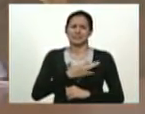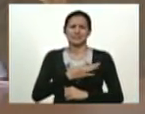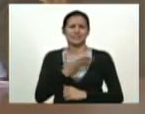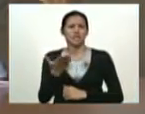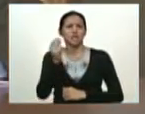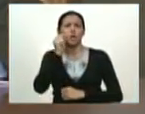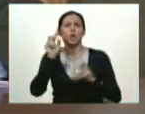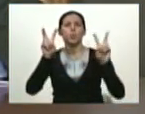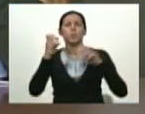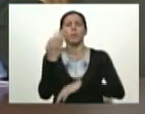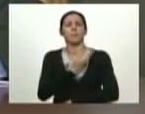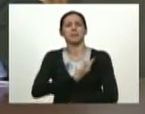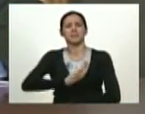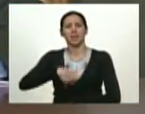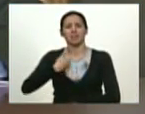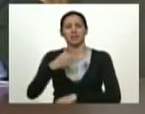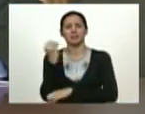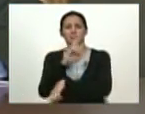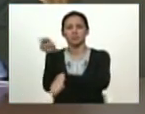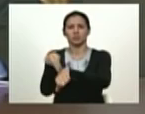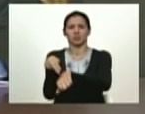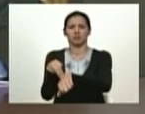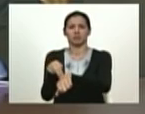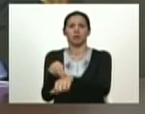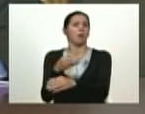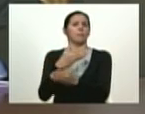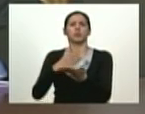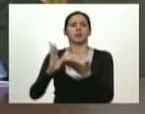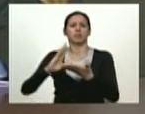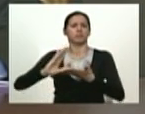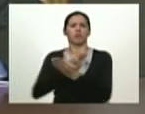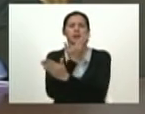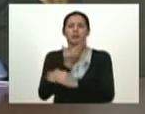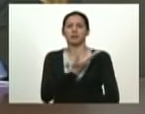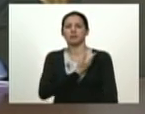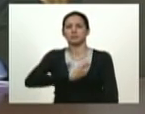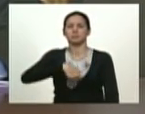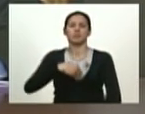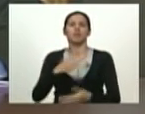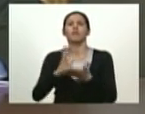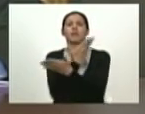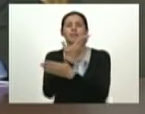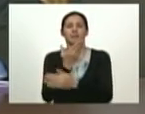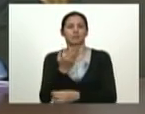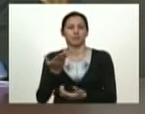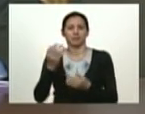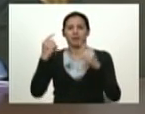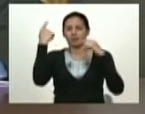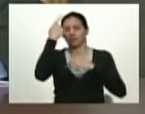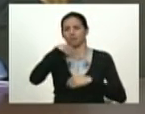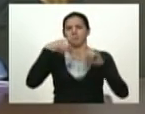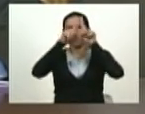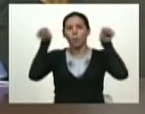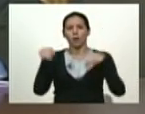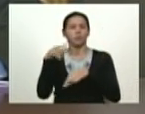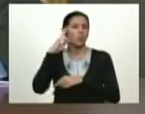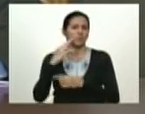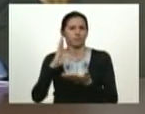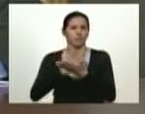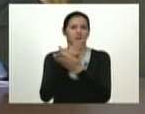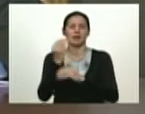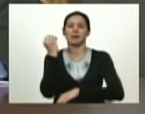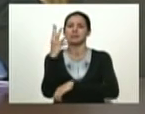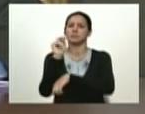Alut con nuestro libertador Simón Bolívar al expulsarlo de la Asamblea Nacional. Y a partir de